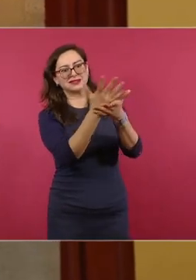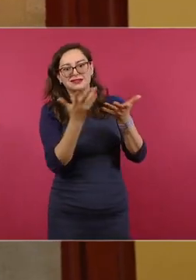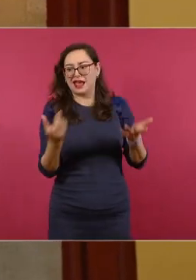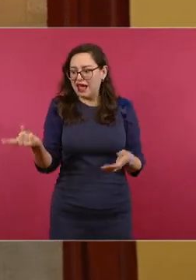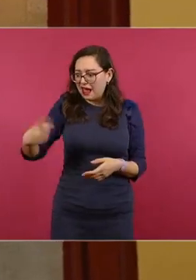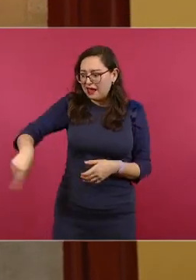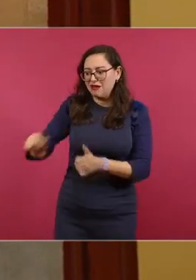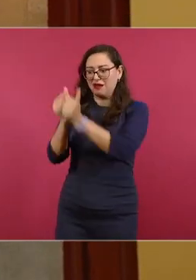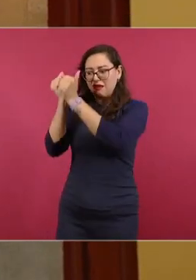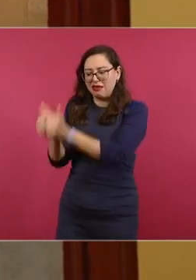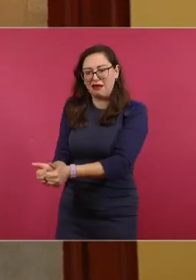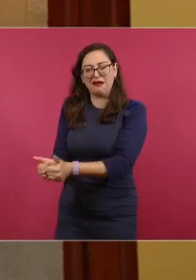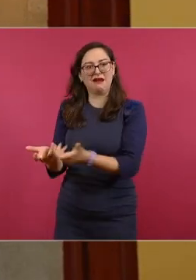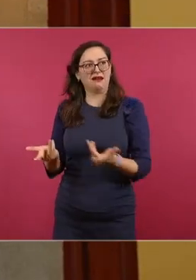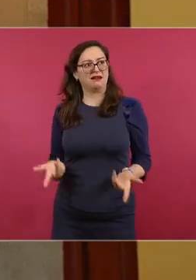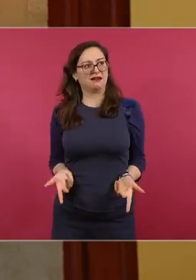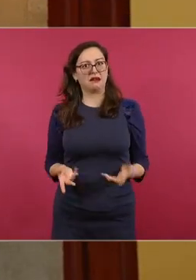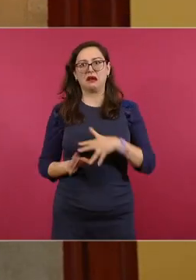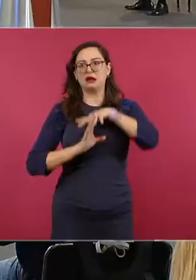Diálogo,